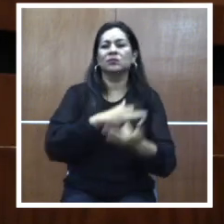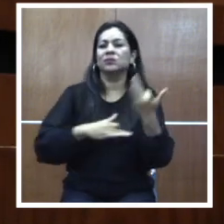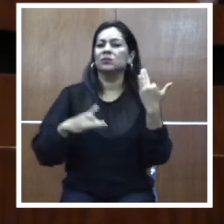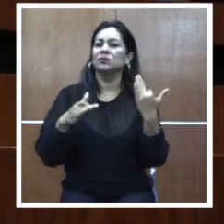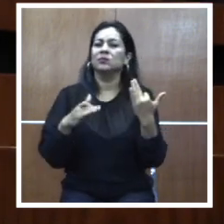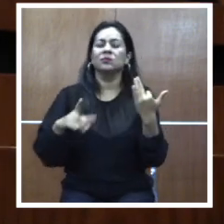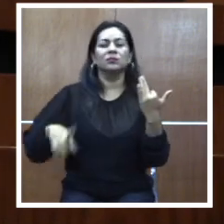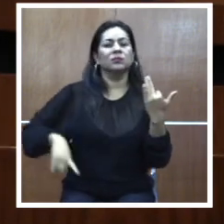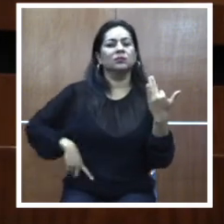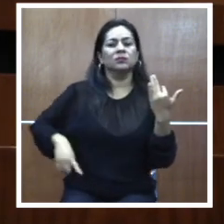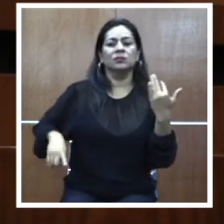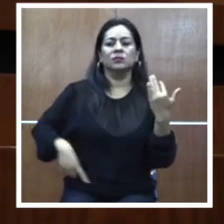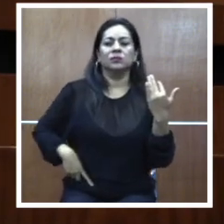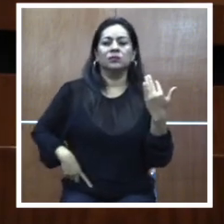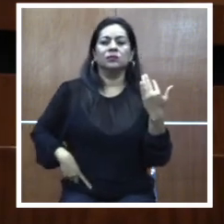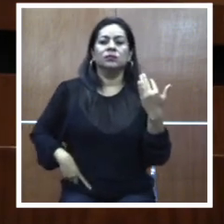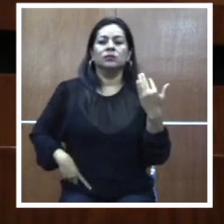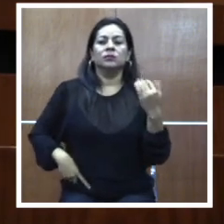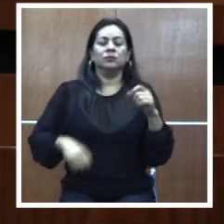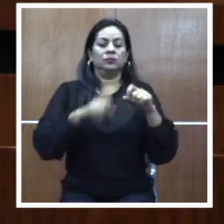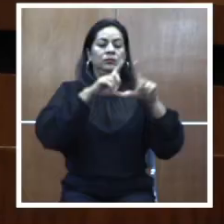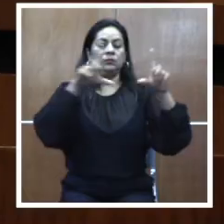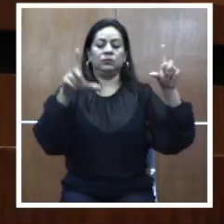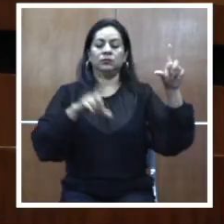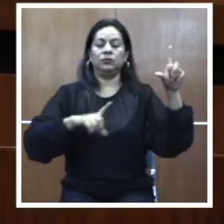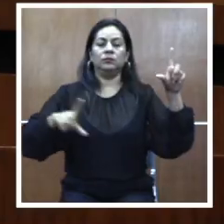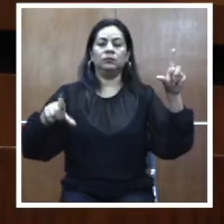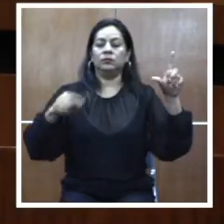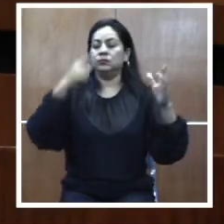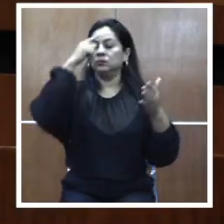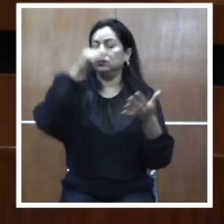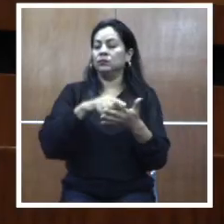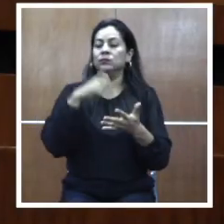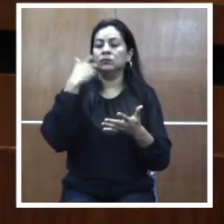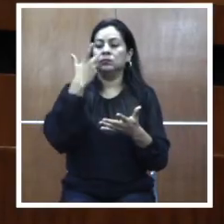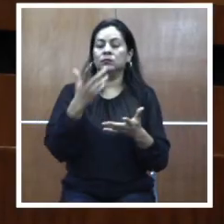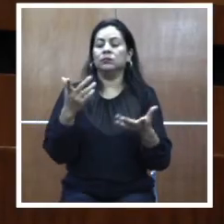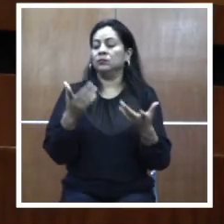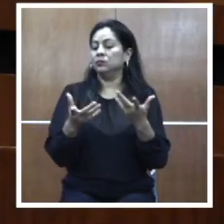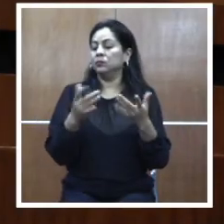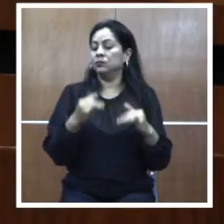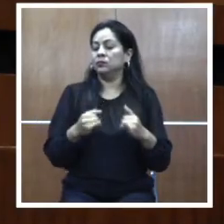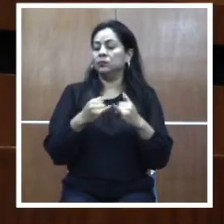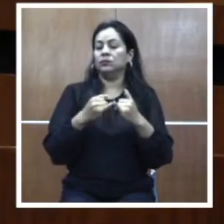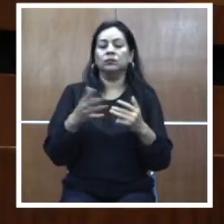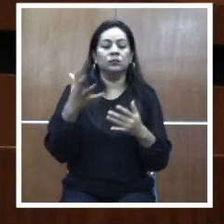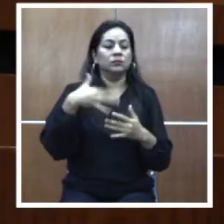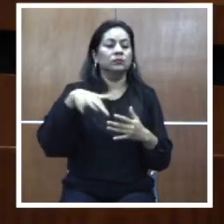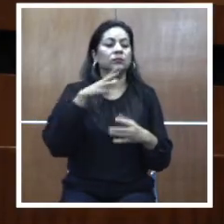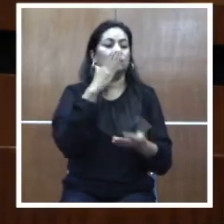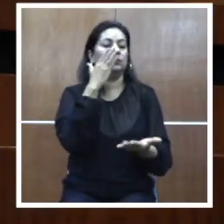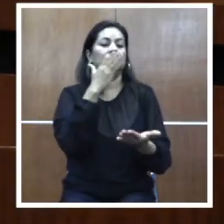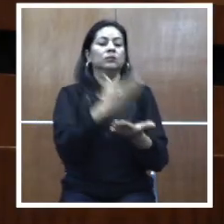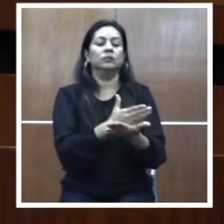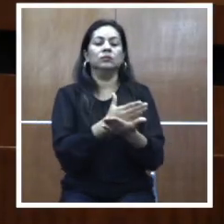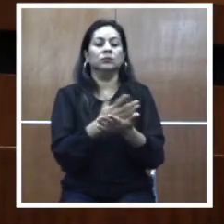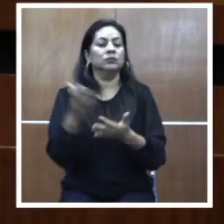el gobierno de la República para que se busquen los canales institucionales que detengan